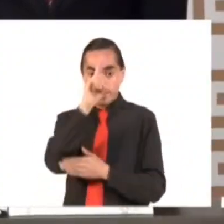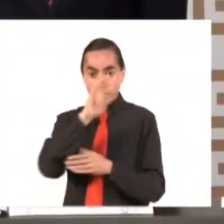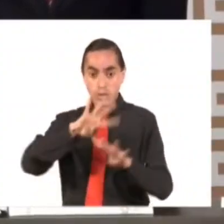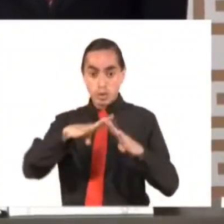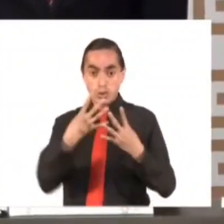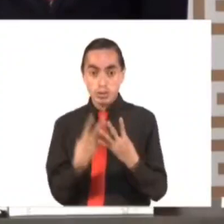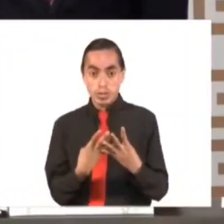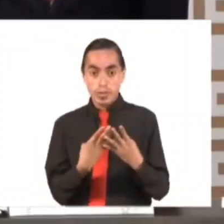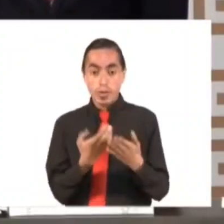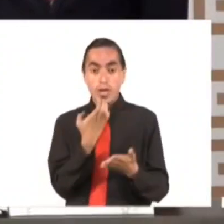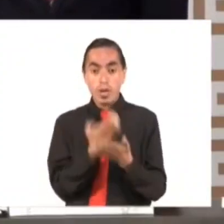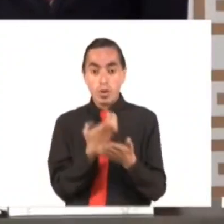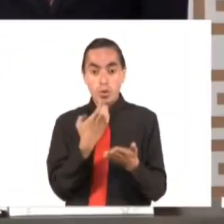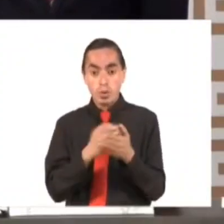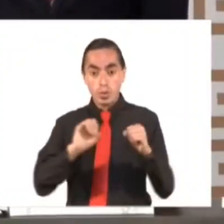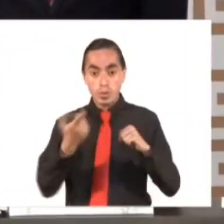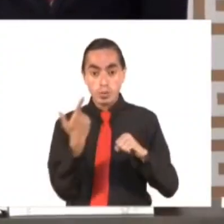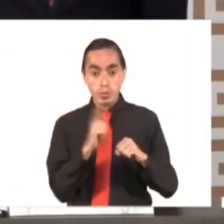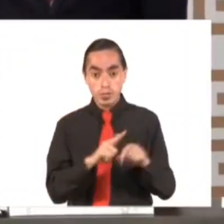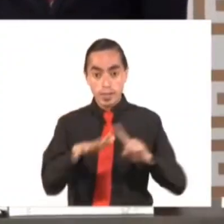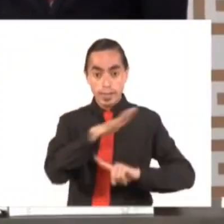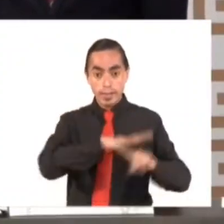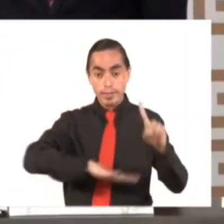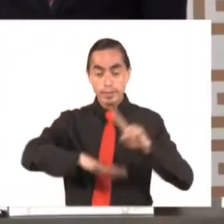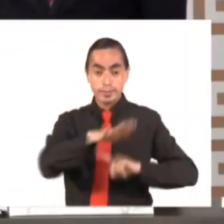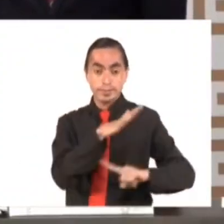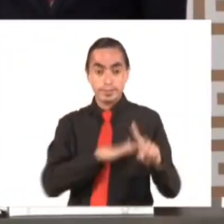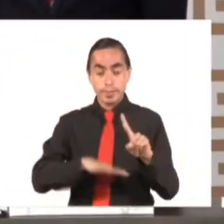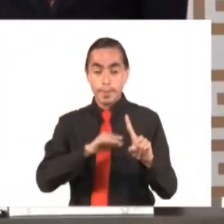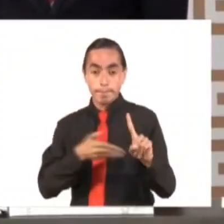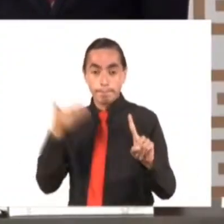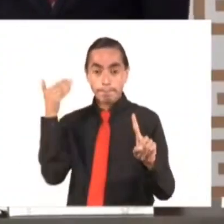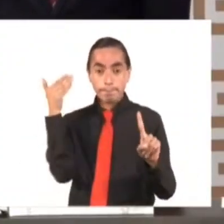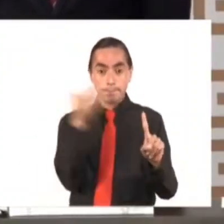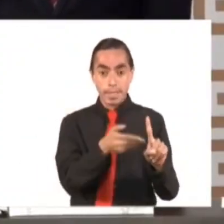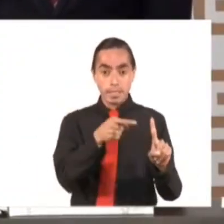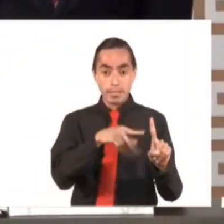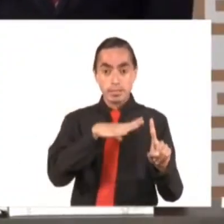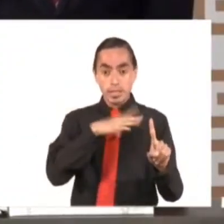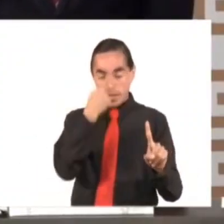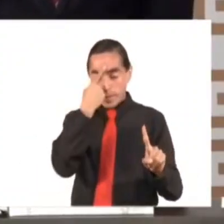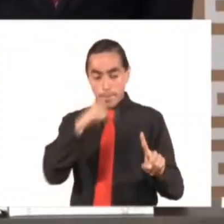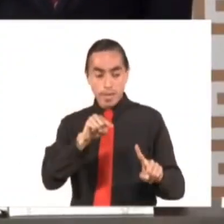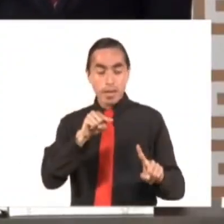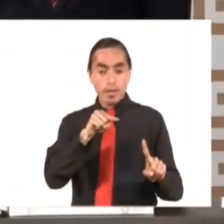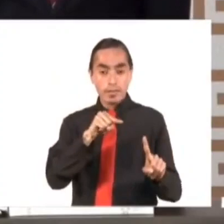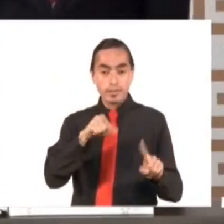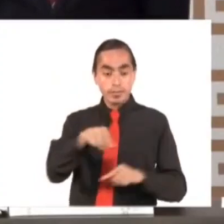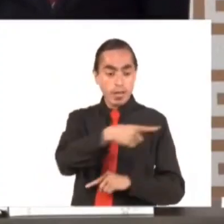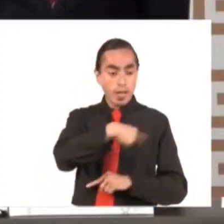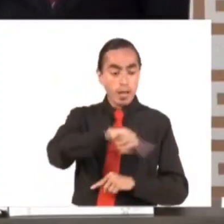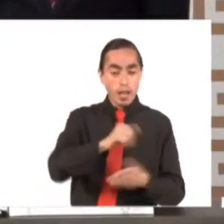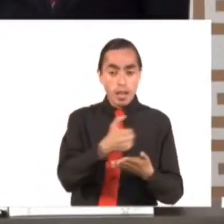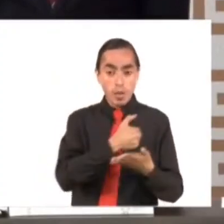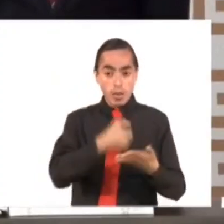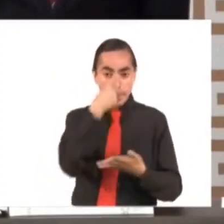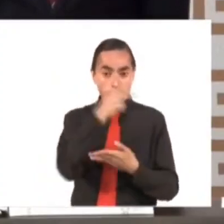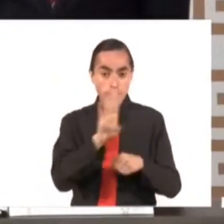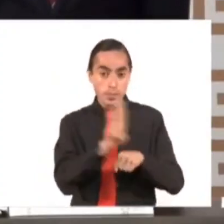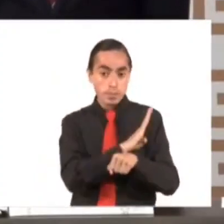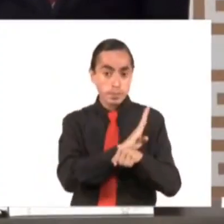Consejo Económico, Social y Ambiental, mirando en todo por el bien y prosperidad de la Ciudad de